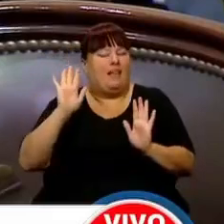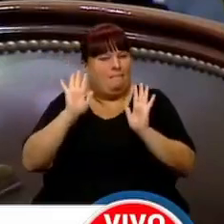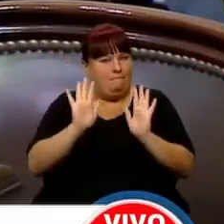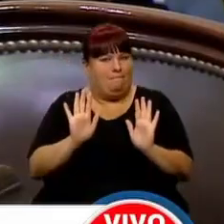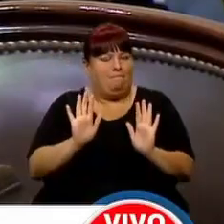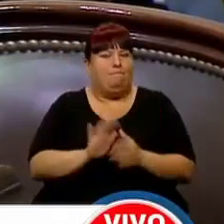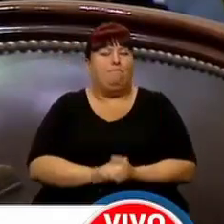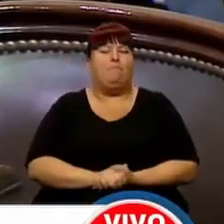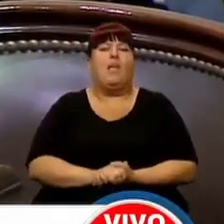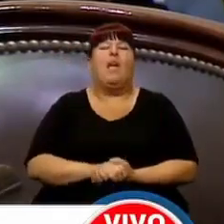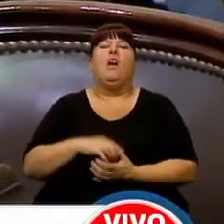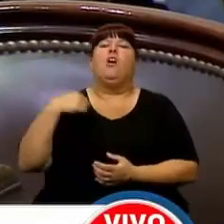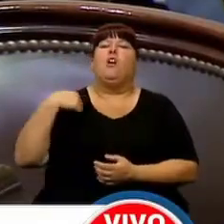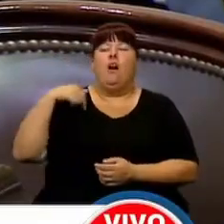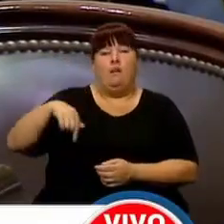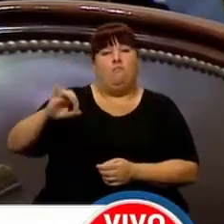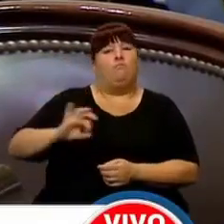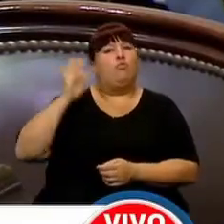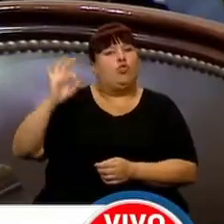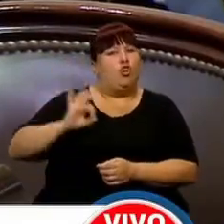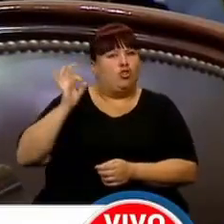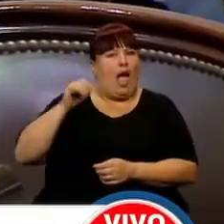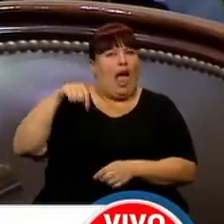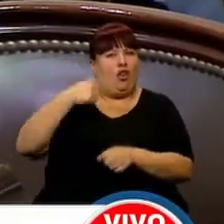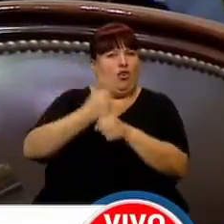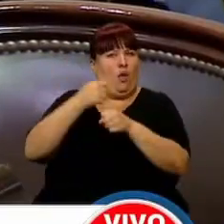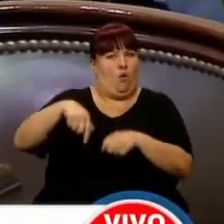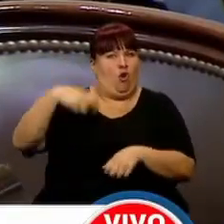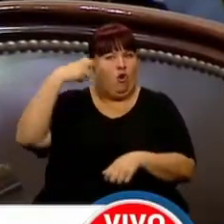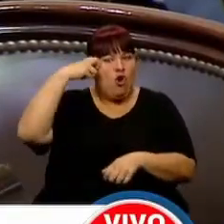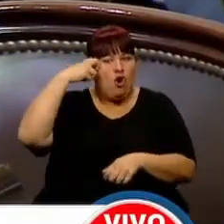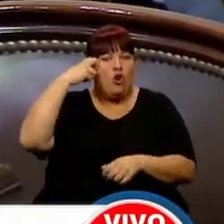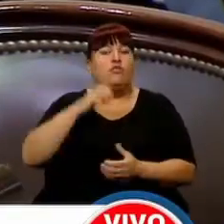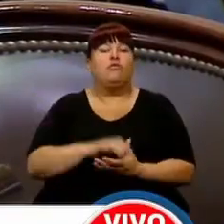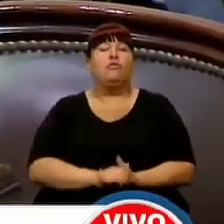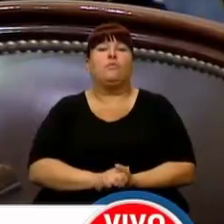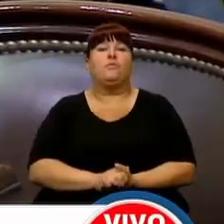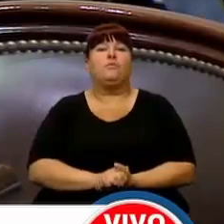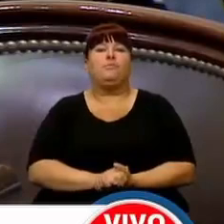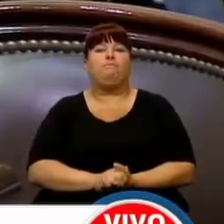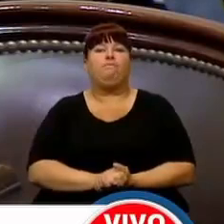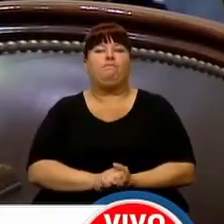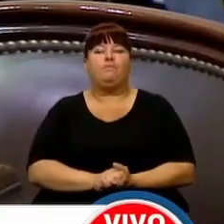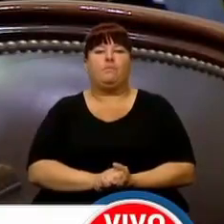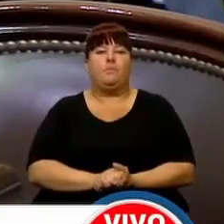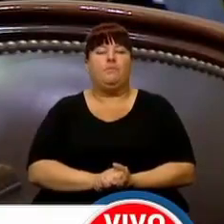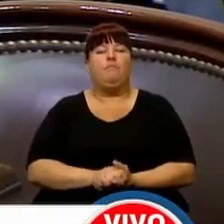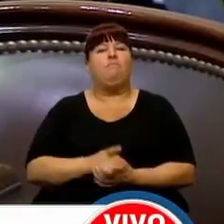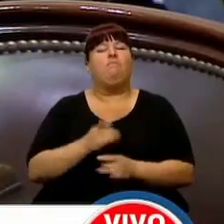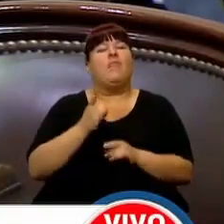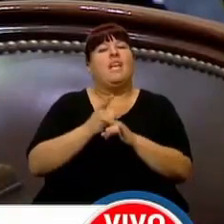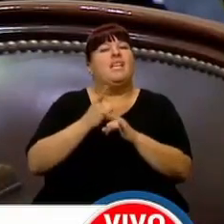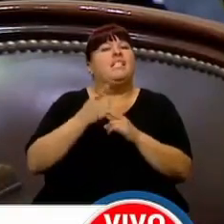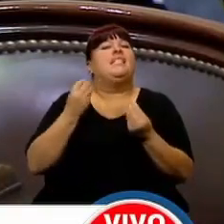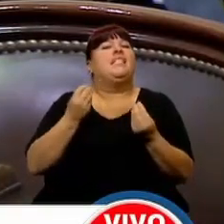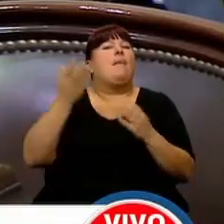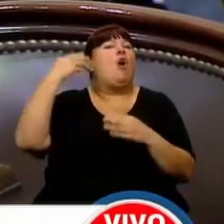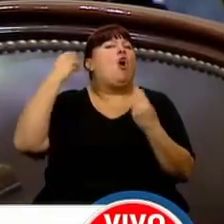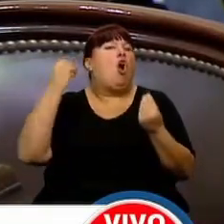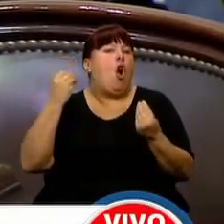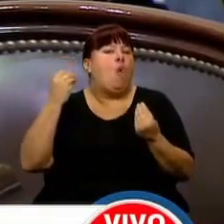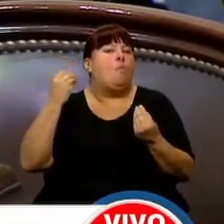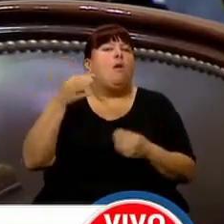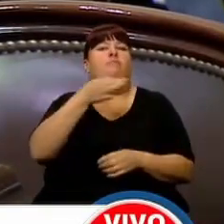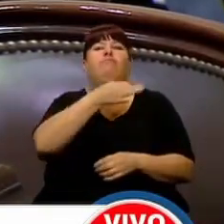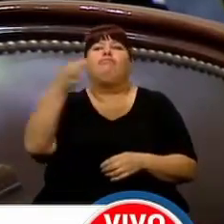Miren, yo llevo unos años en este Parlamento y habitualmente lo que se hacía era que